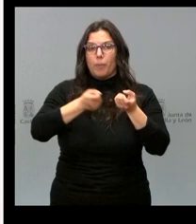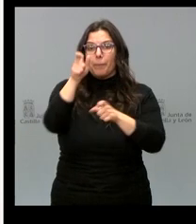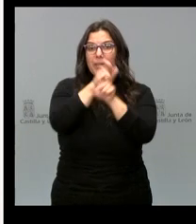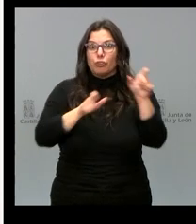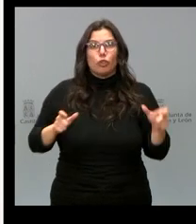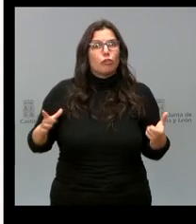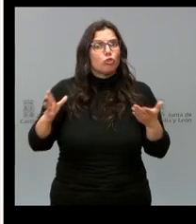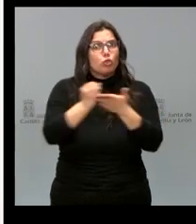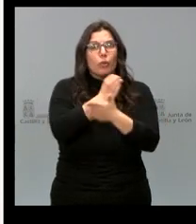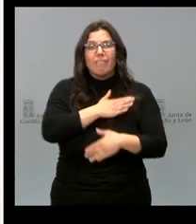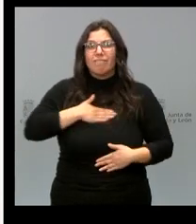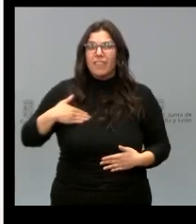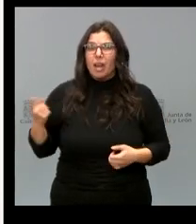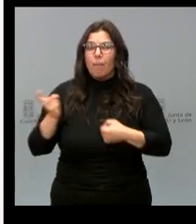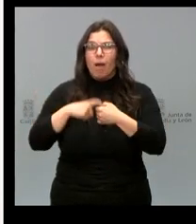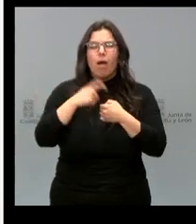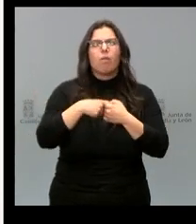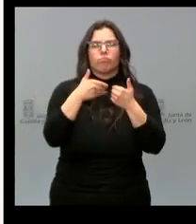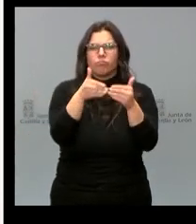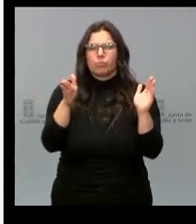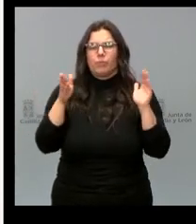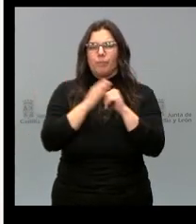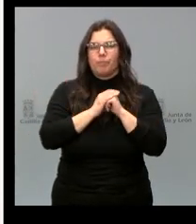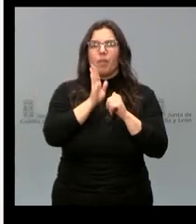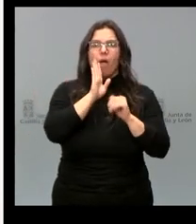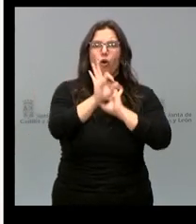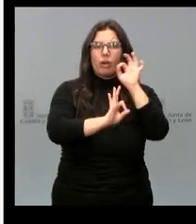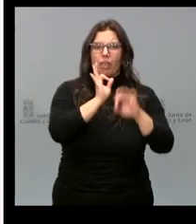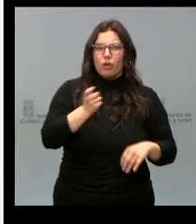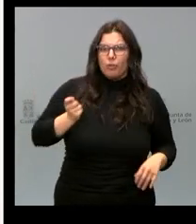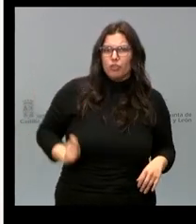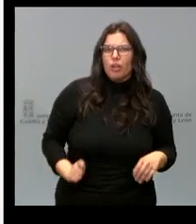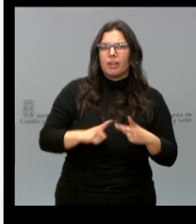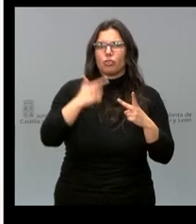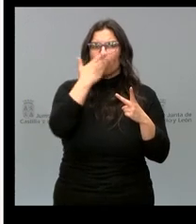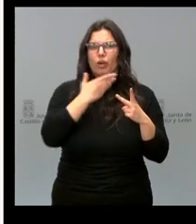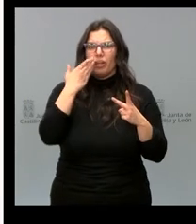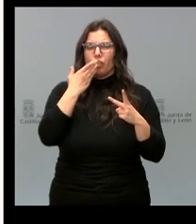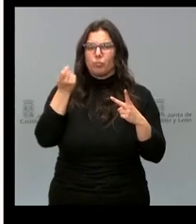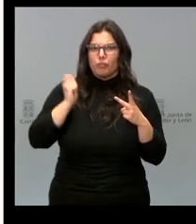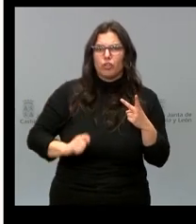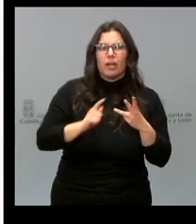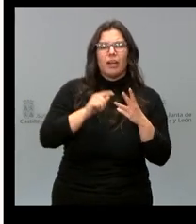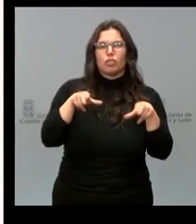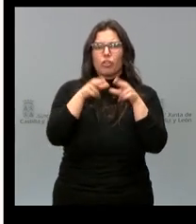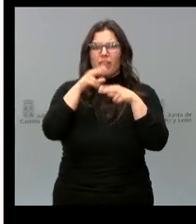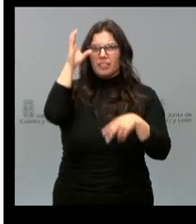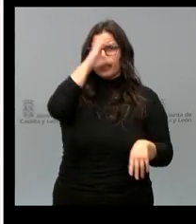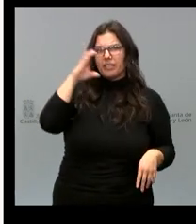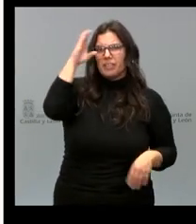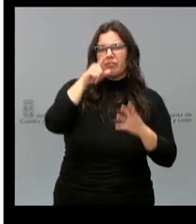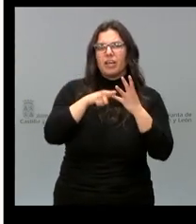quieran intervenir. He hablado de organizaciones profesionales, de colegios, de sociedades científicas,